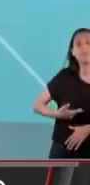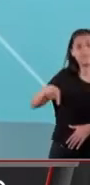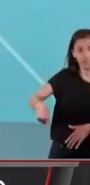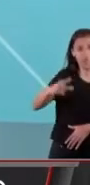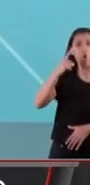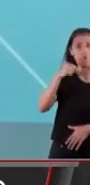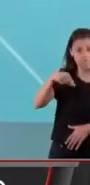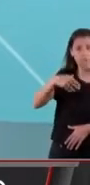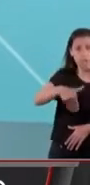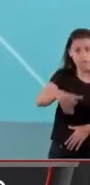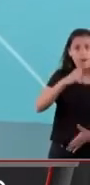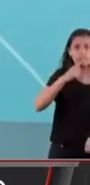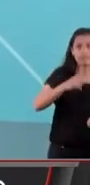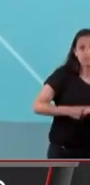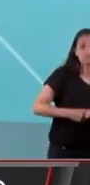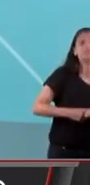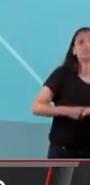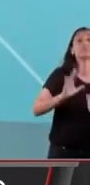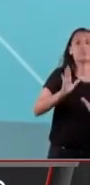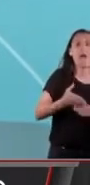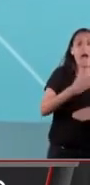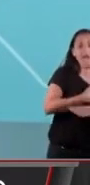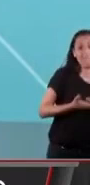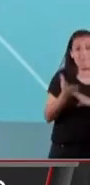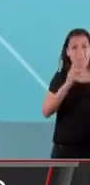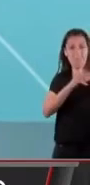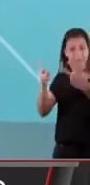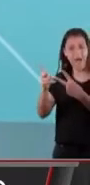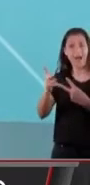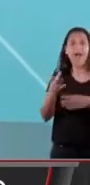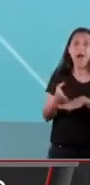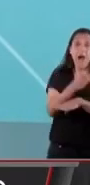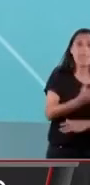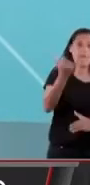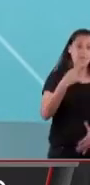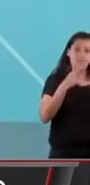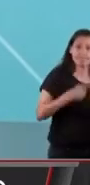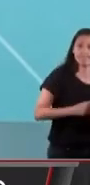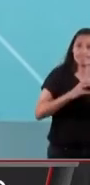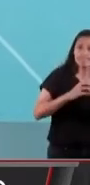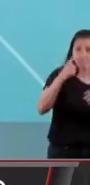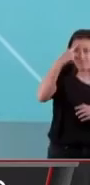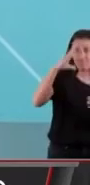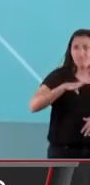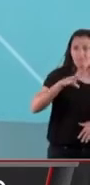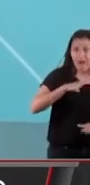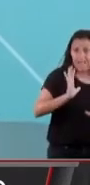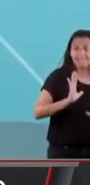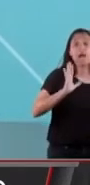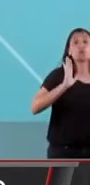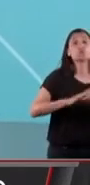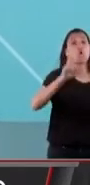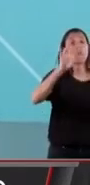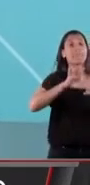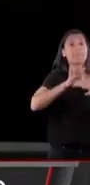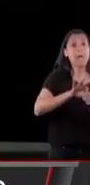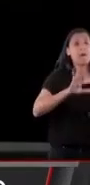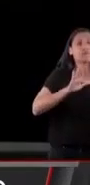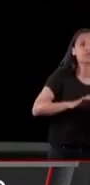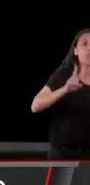caso de que se expidiera a la Suprema Corte, uh-huh, en este sentido, para contestar y dar los argumentos por los cuales ellos entienden que Uñac